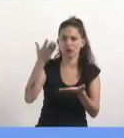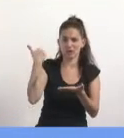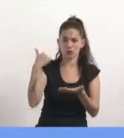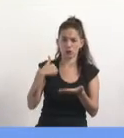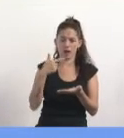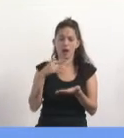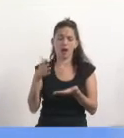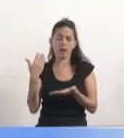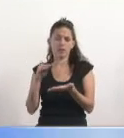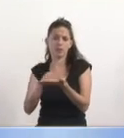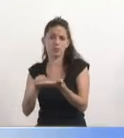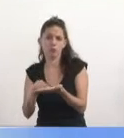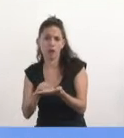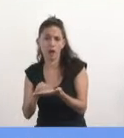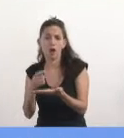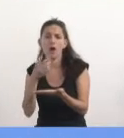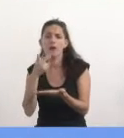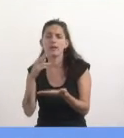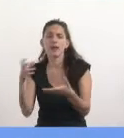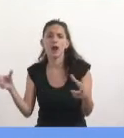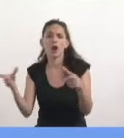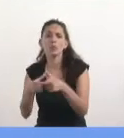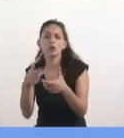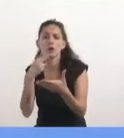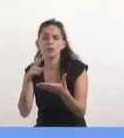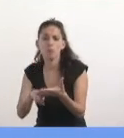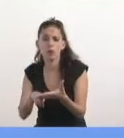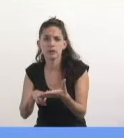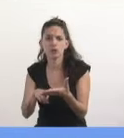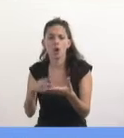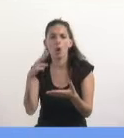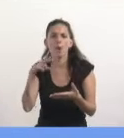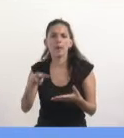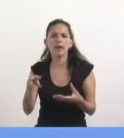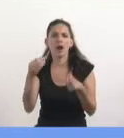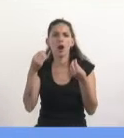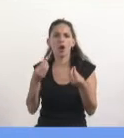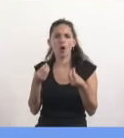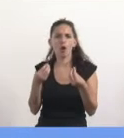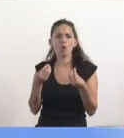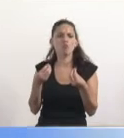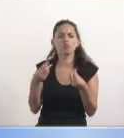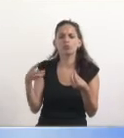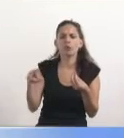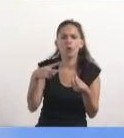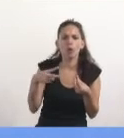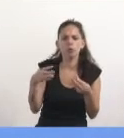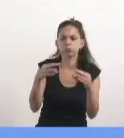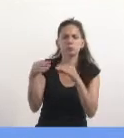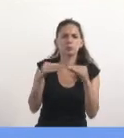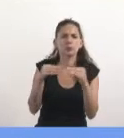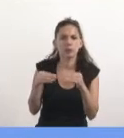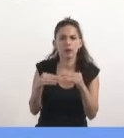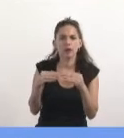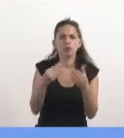la Comisión de Presupuestos, veíamos cómo nuestros gobernadores venían y nos hablaban y nos instaban